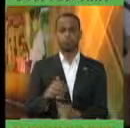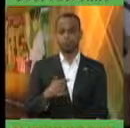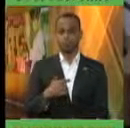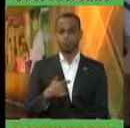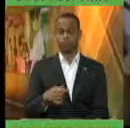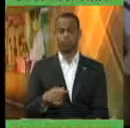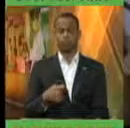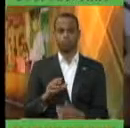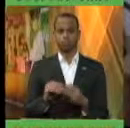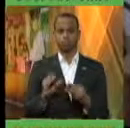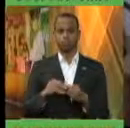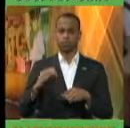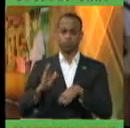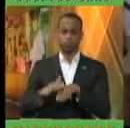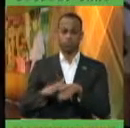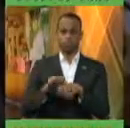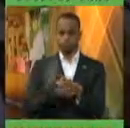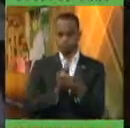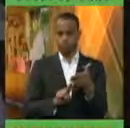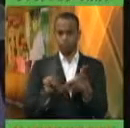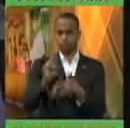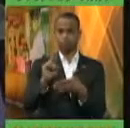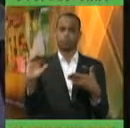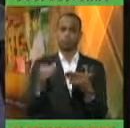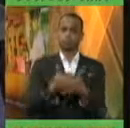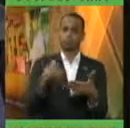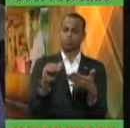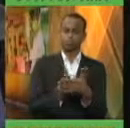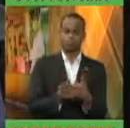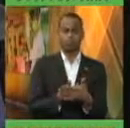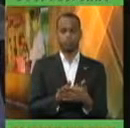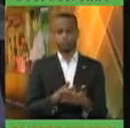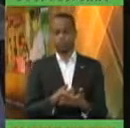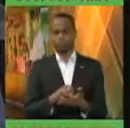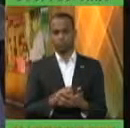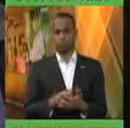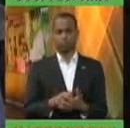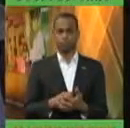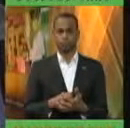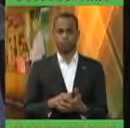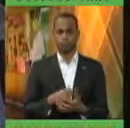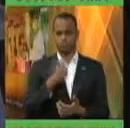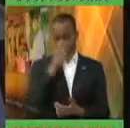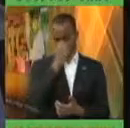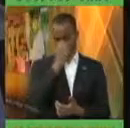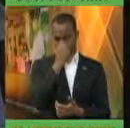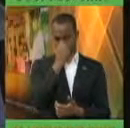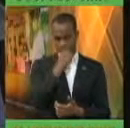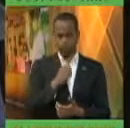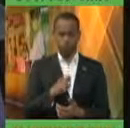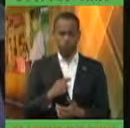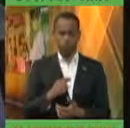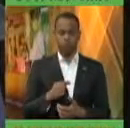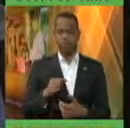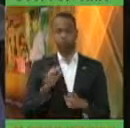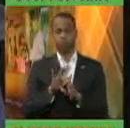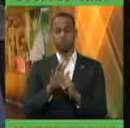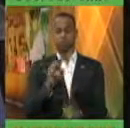pit porque el llamado ahí a la universidad del tema de innovación el tema por ejemplo de las pymes porque hay que paz